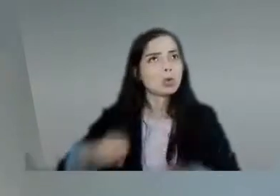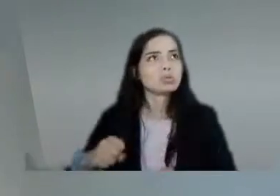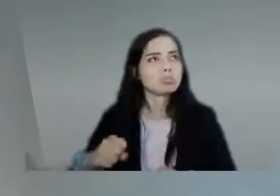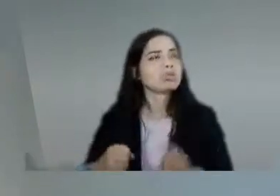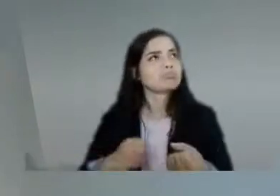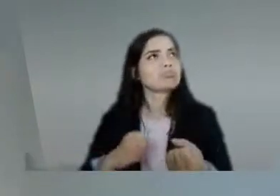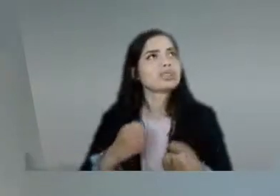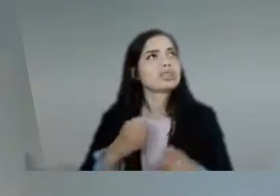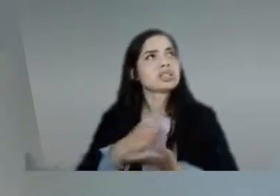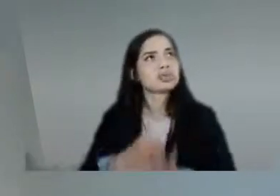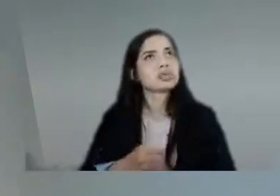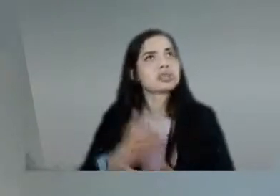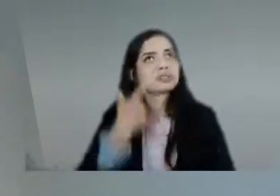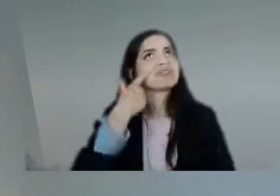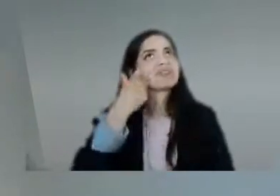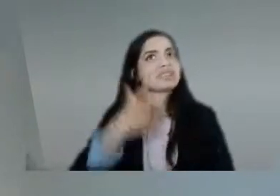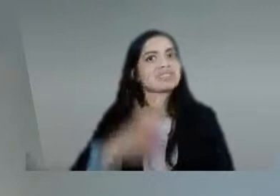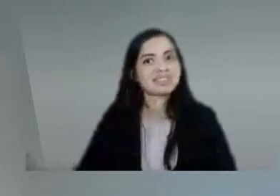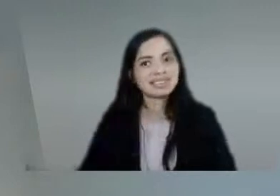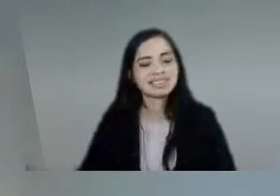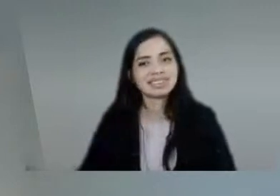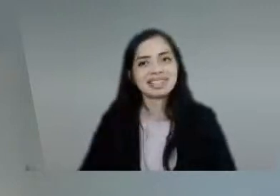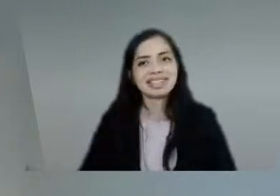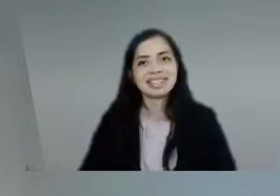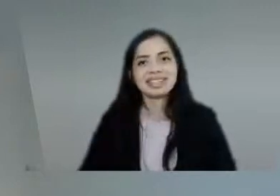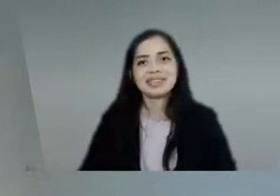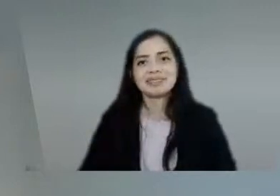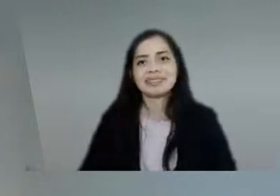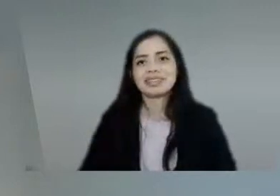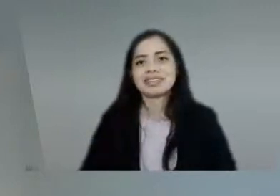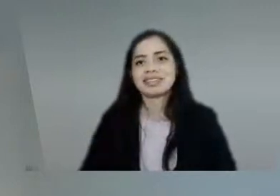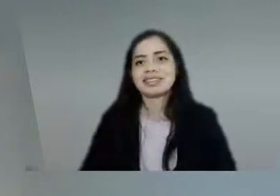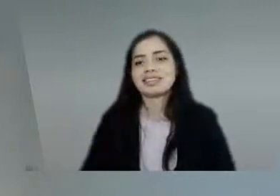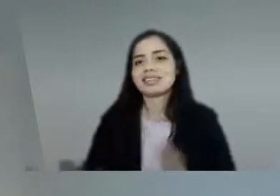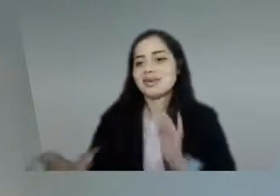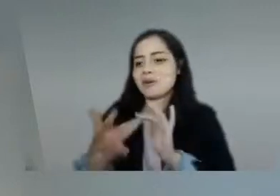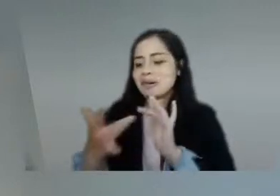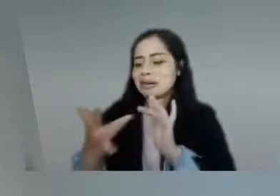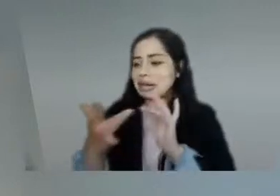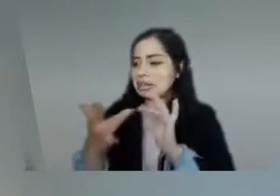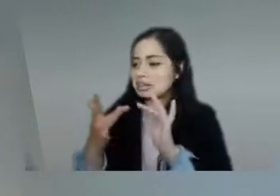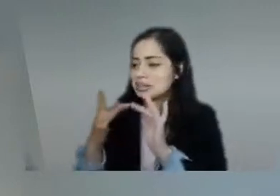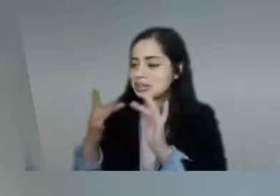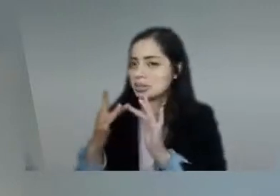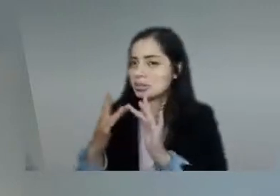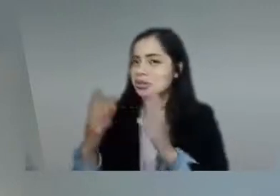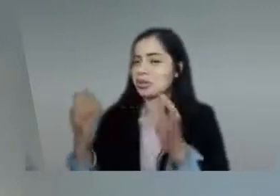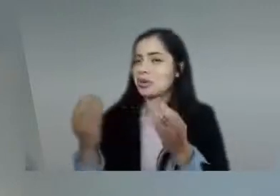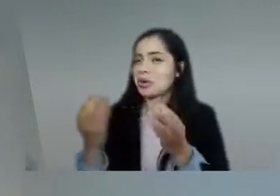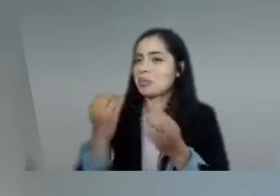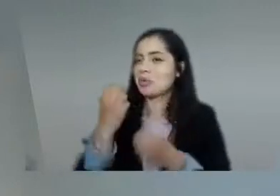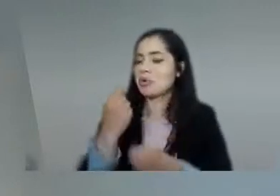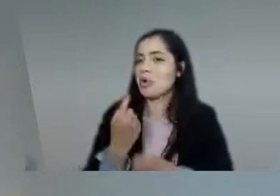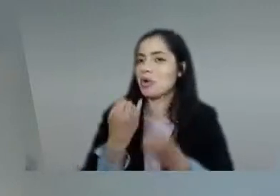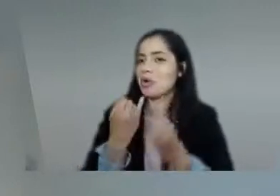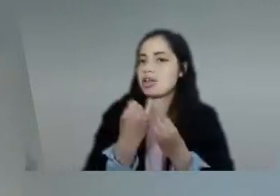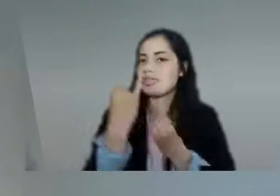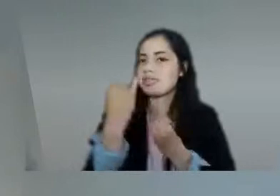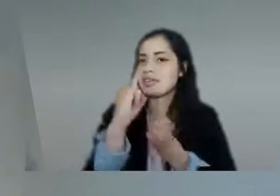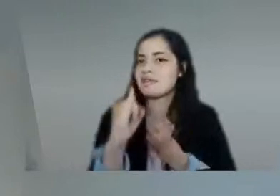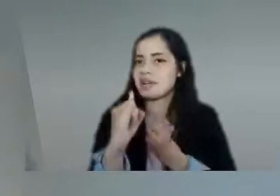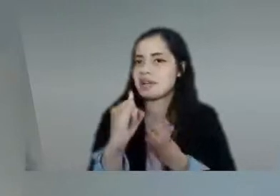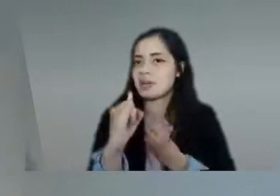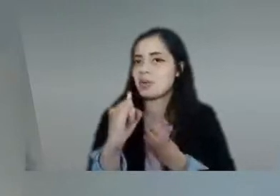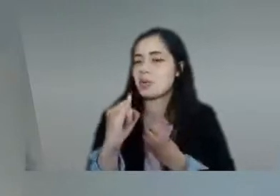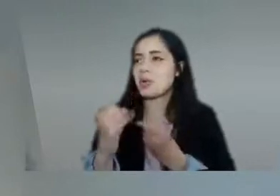grupo, fue tanta la conexión que había entre nosotras como individuos, como expedicionarias, como amantes de estas